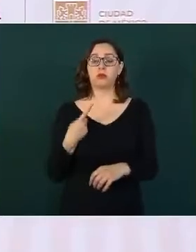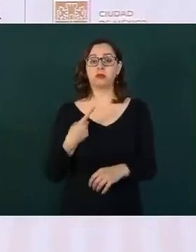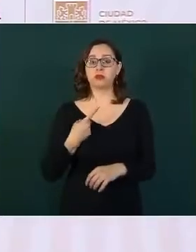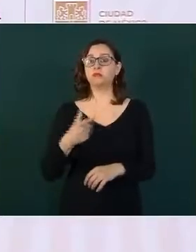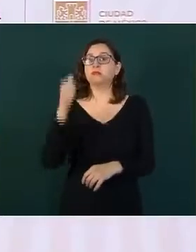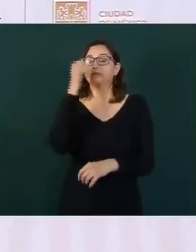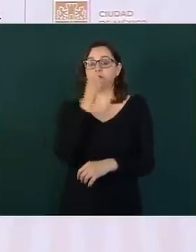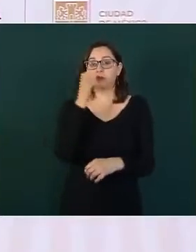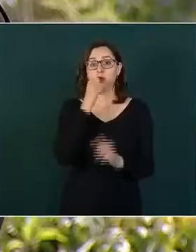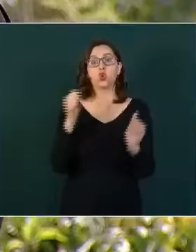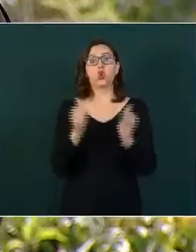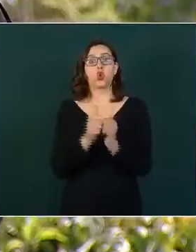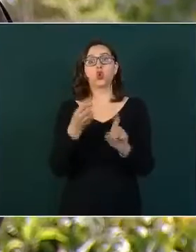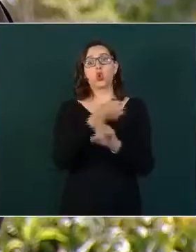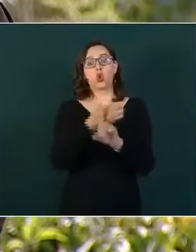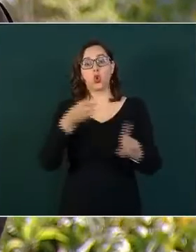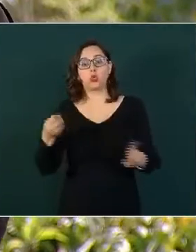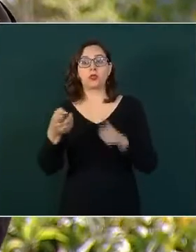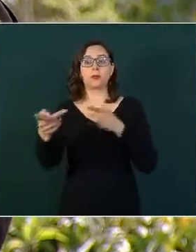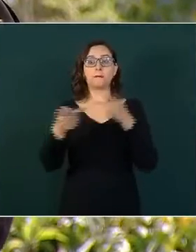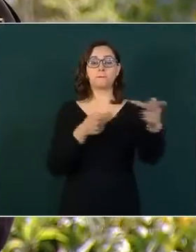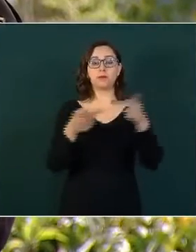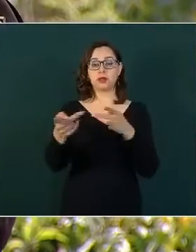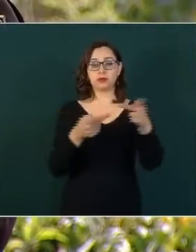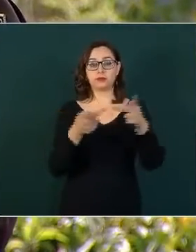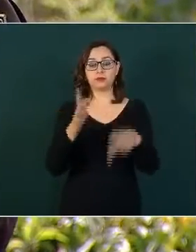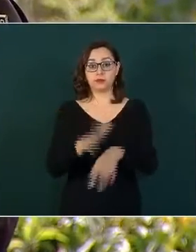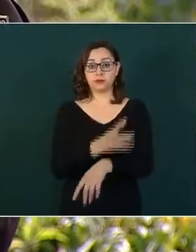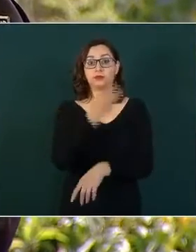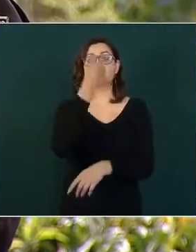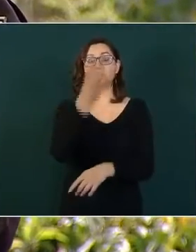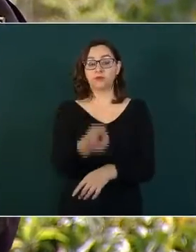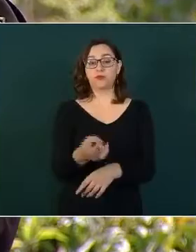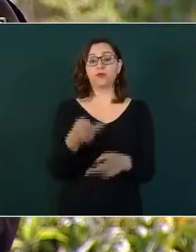esta manera, en el Plan Sectorial de Defensa Nacional